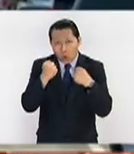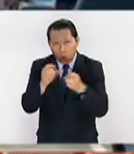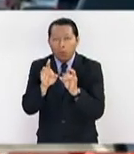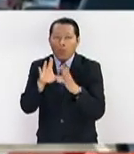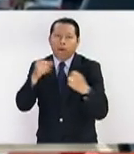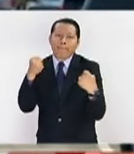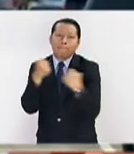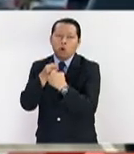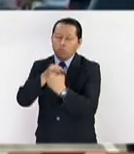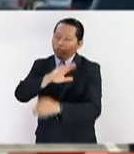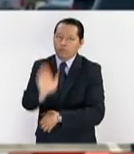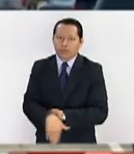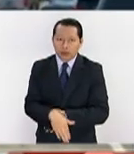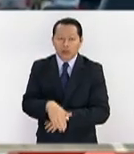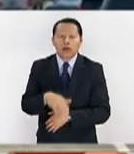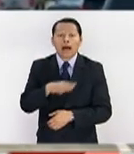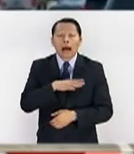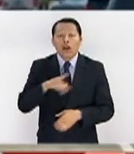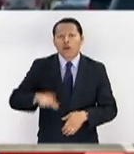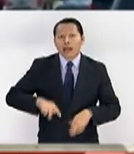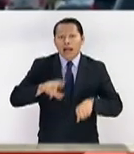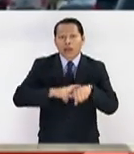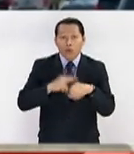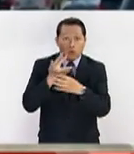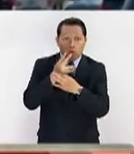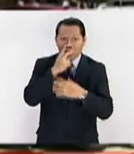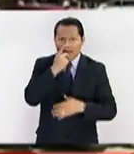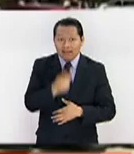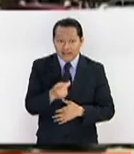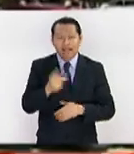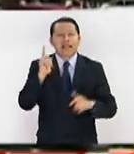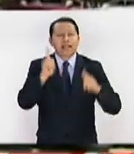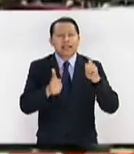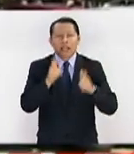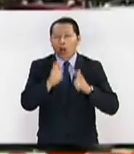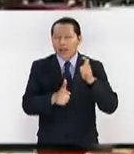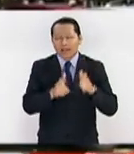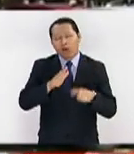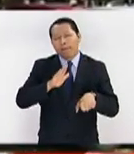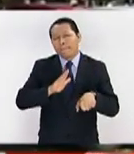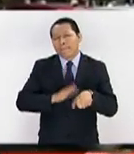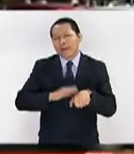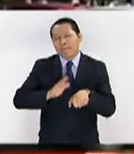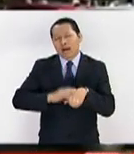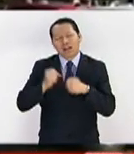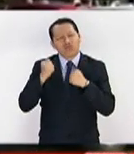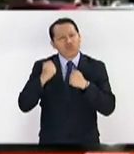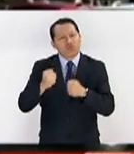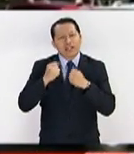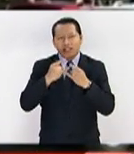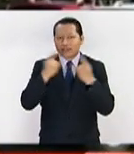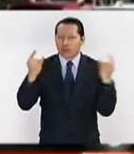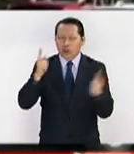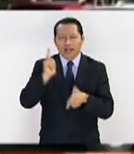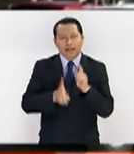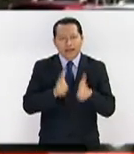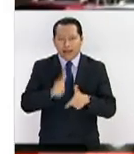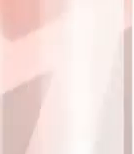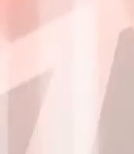Texas, Greg Abbott, dijo que se trata del tiroteo más grande en la historia de